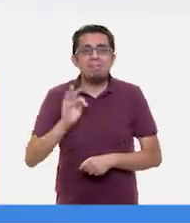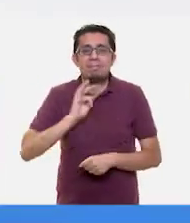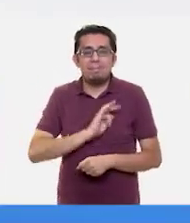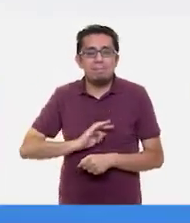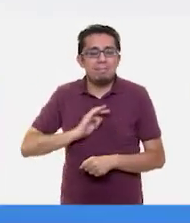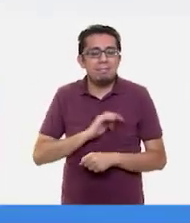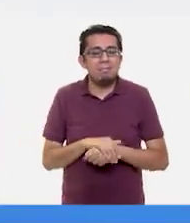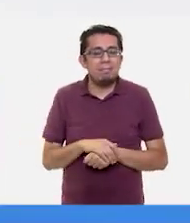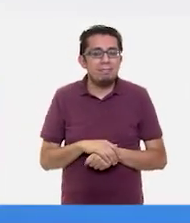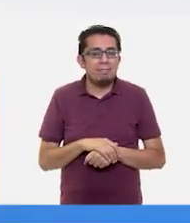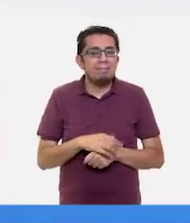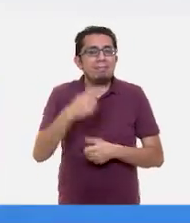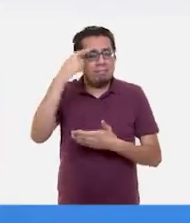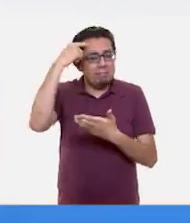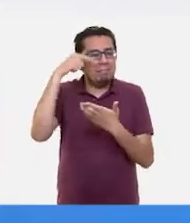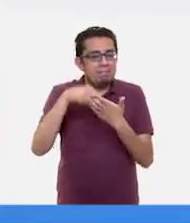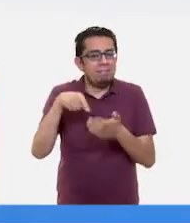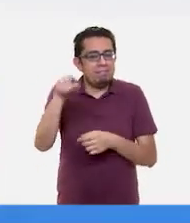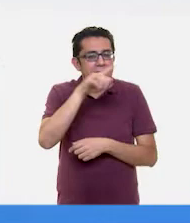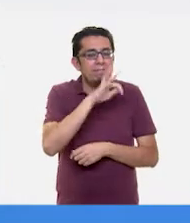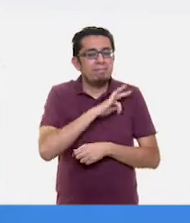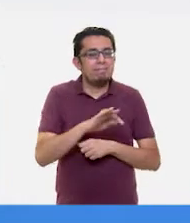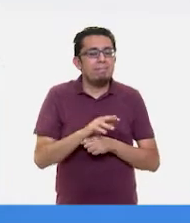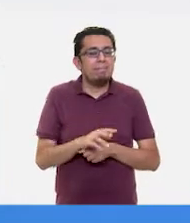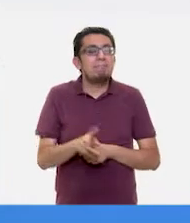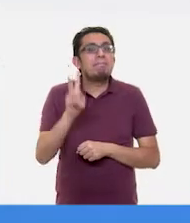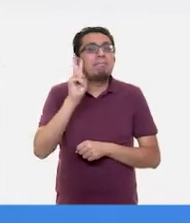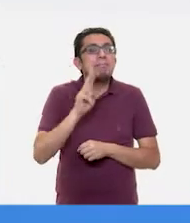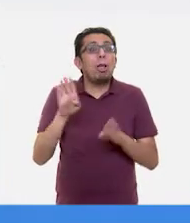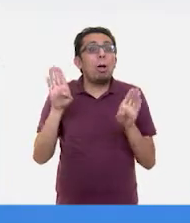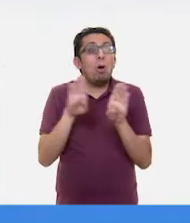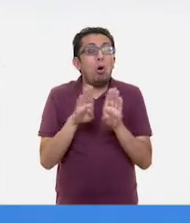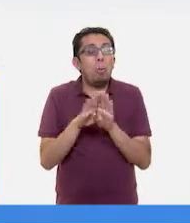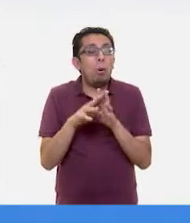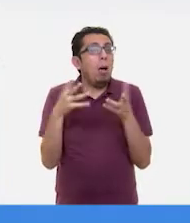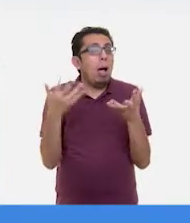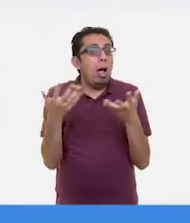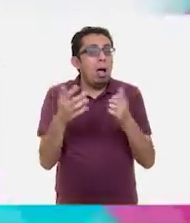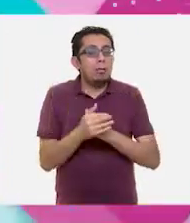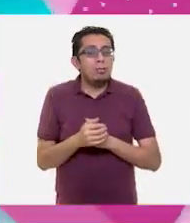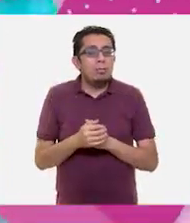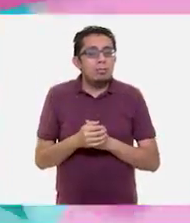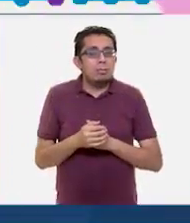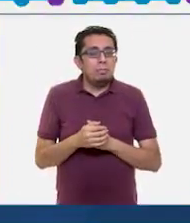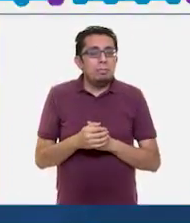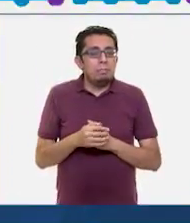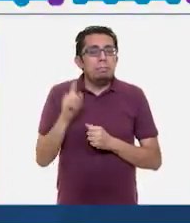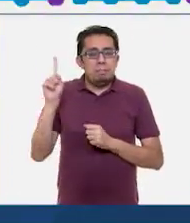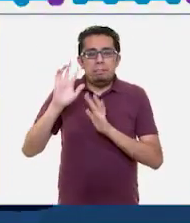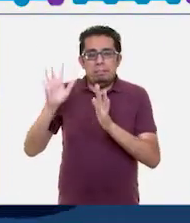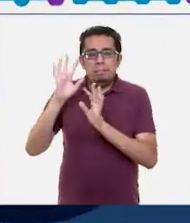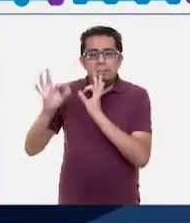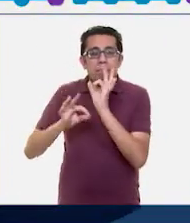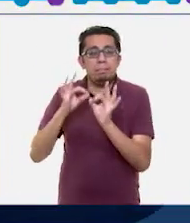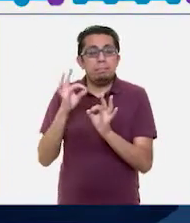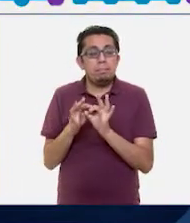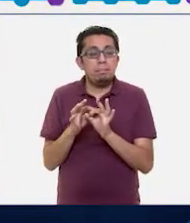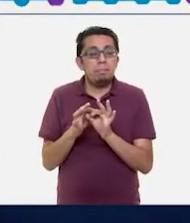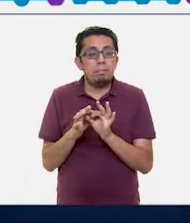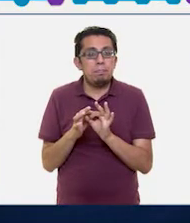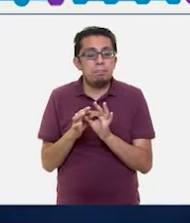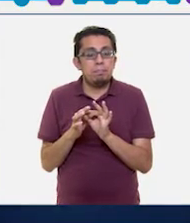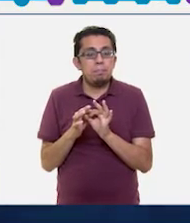Felicidades. Supongo que lo lograron. Veamos cómo queda la sucesión. Aquí ya la tenemos. La